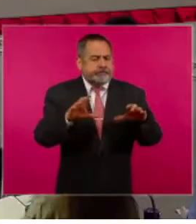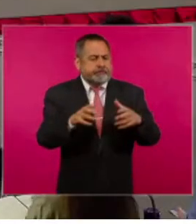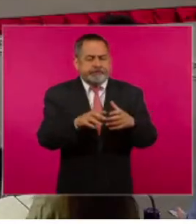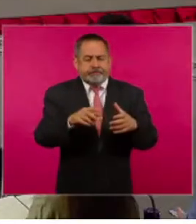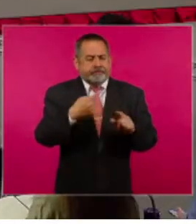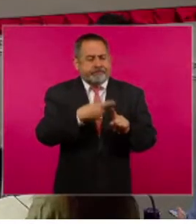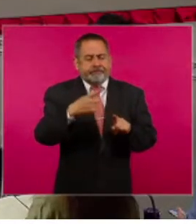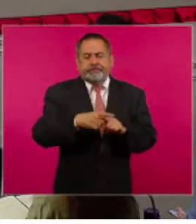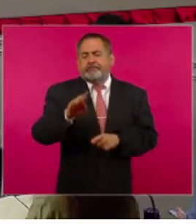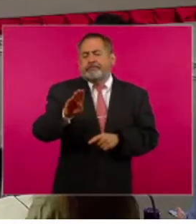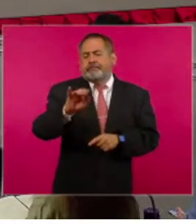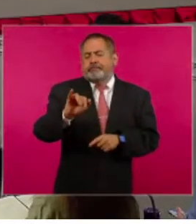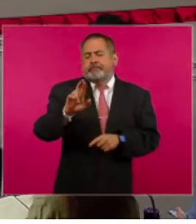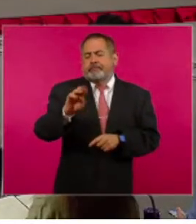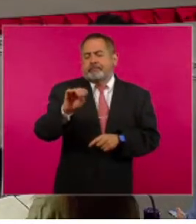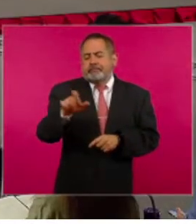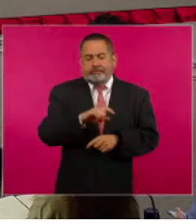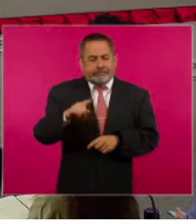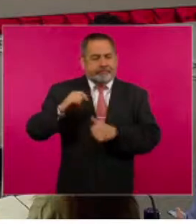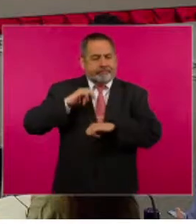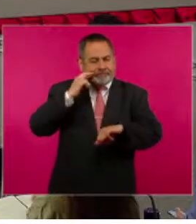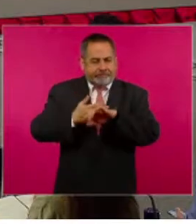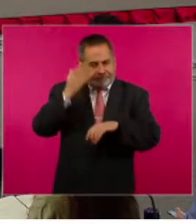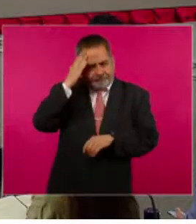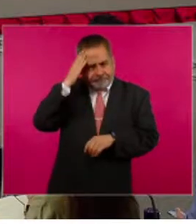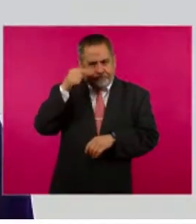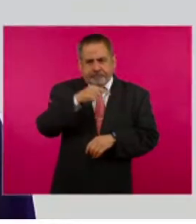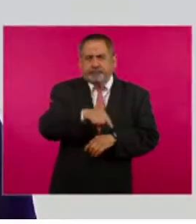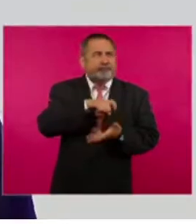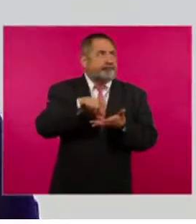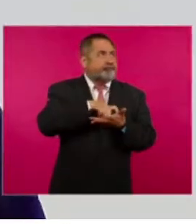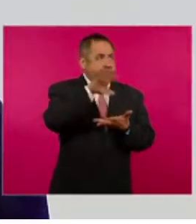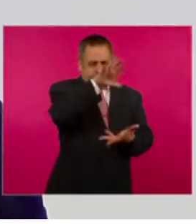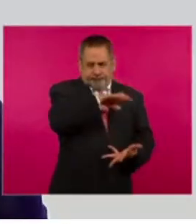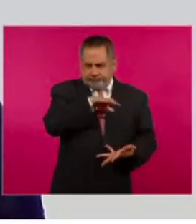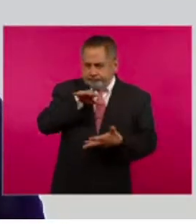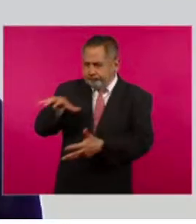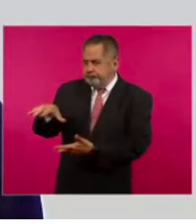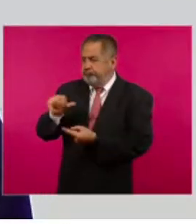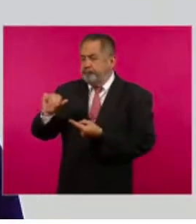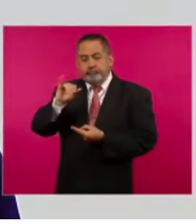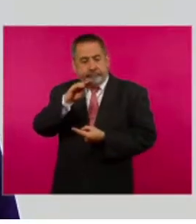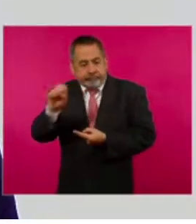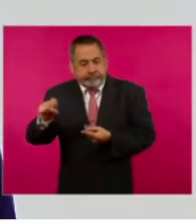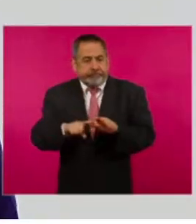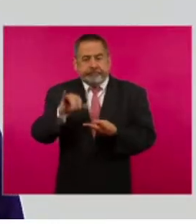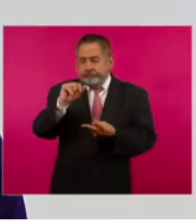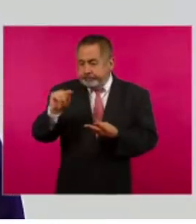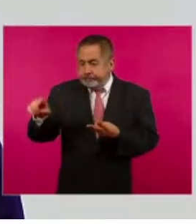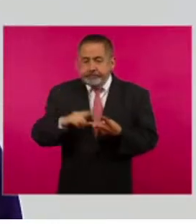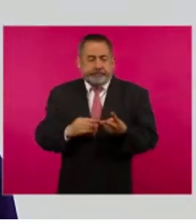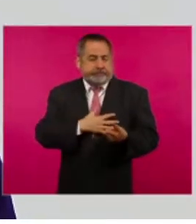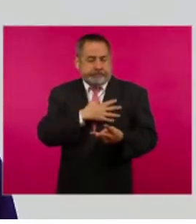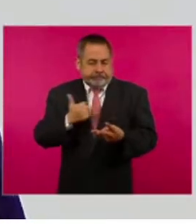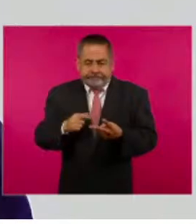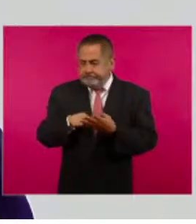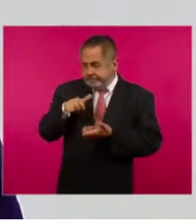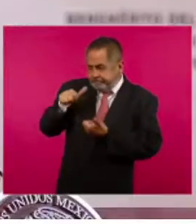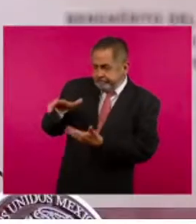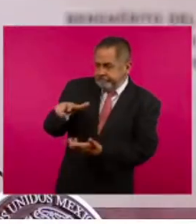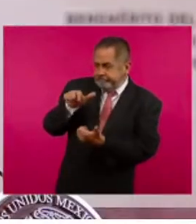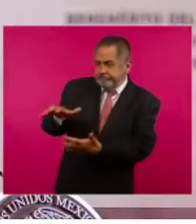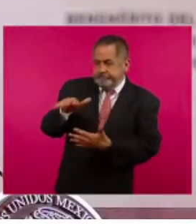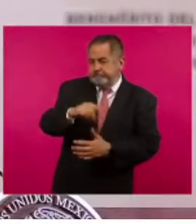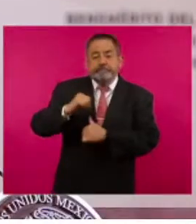México, que es Birmex, como consolidador de la demanda del IMSS, ISSSTE y también del IMSS Bienestar. Hay que